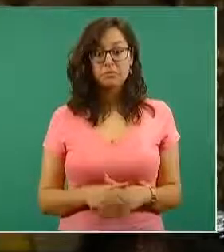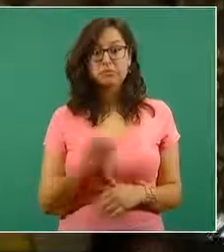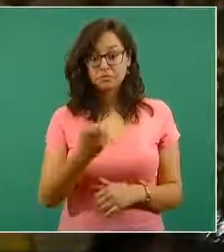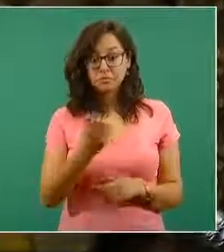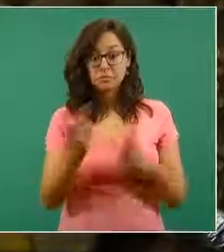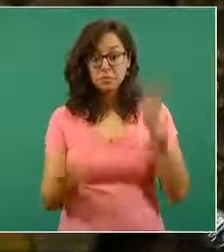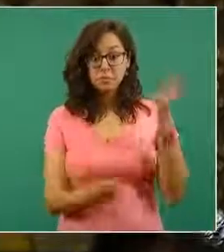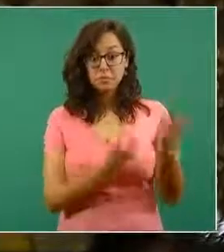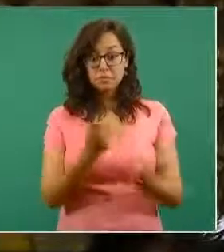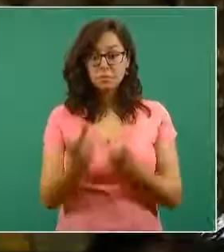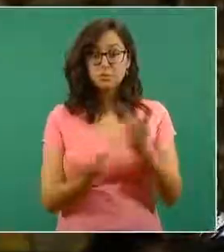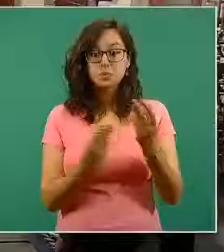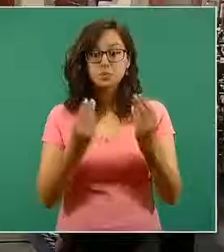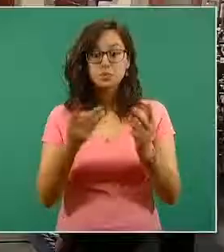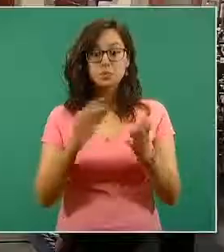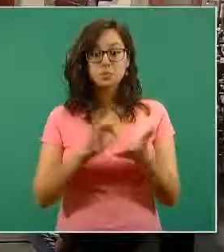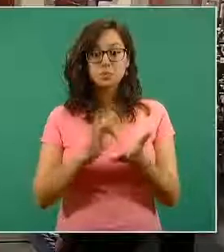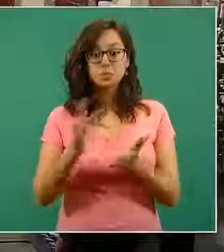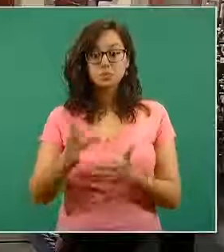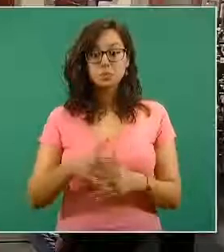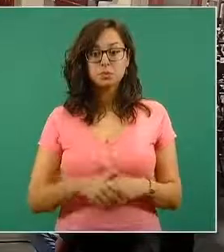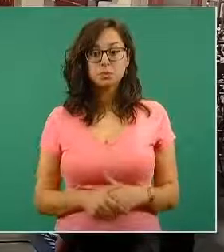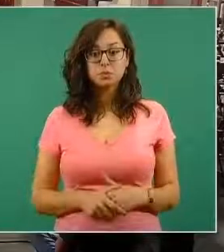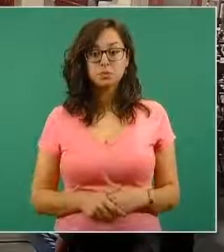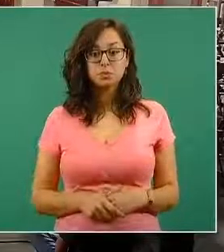las preguntas. Muchas gracias. Sí.